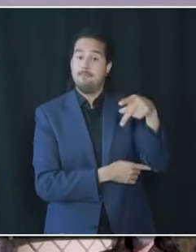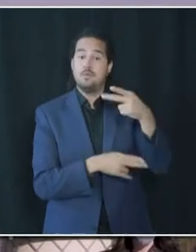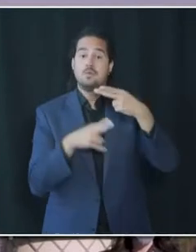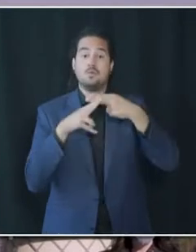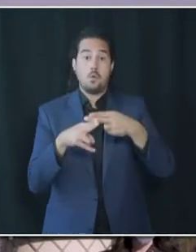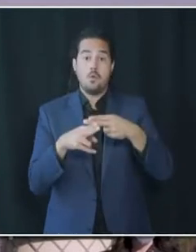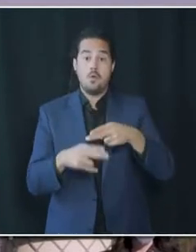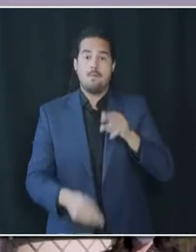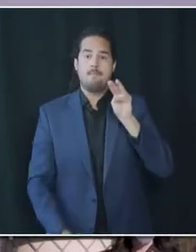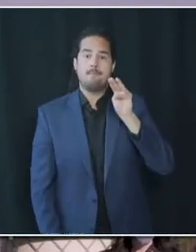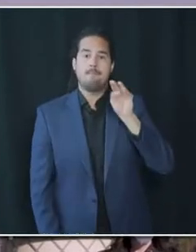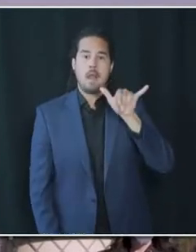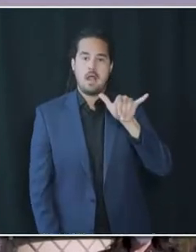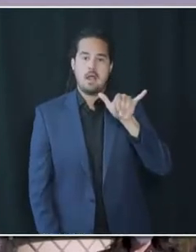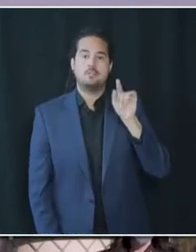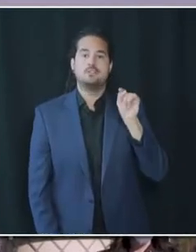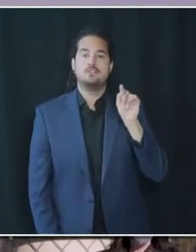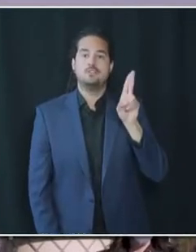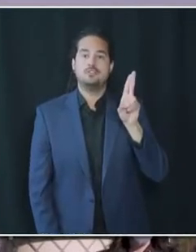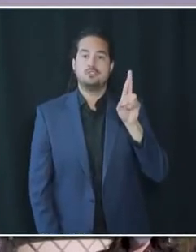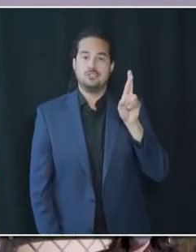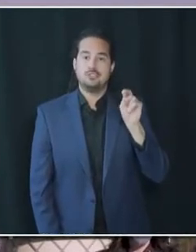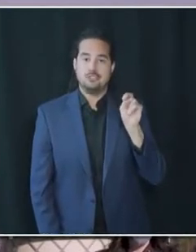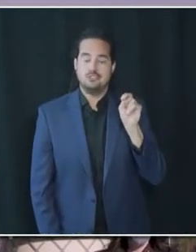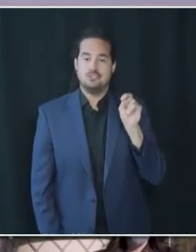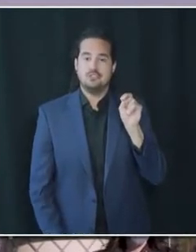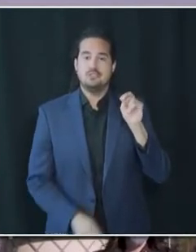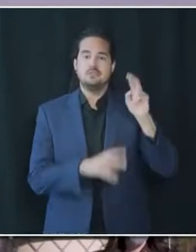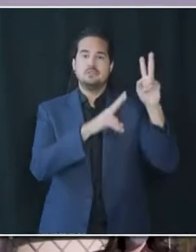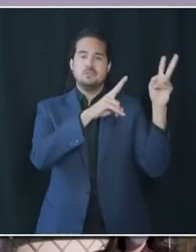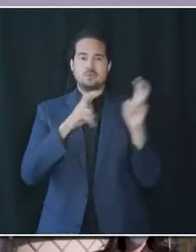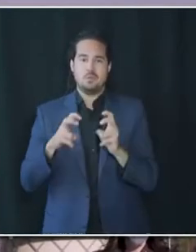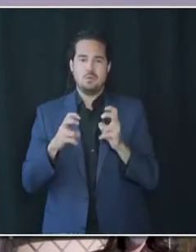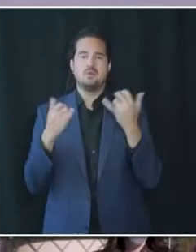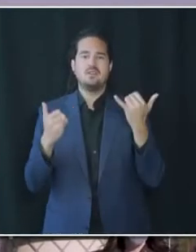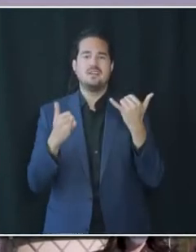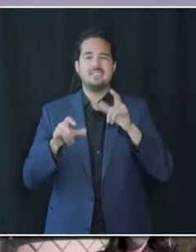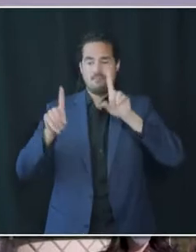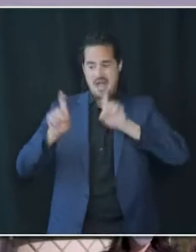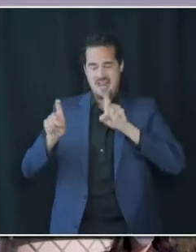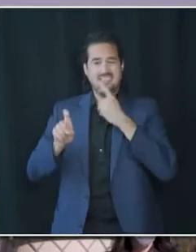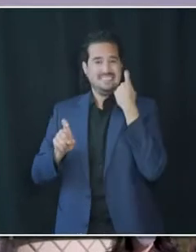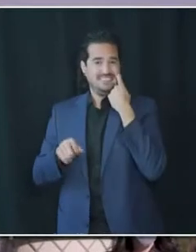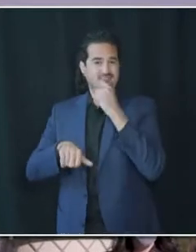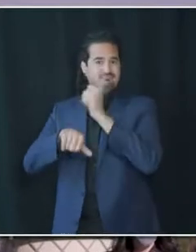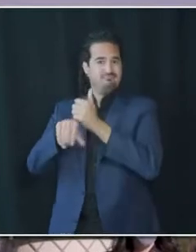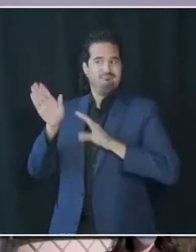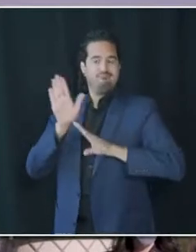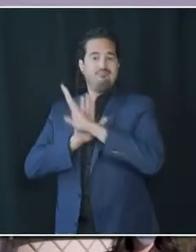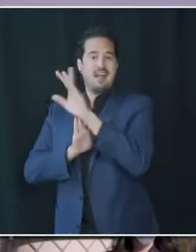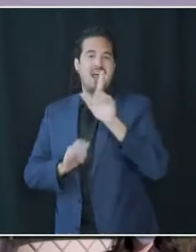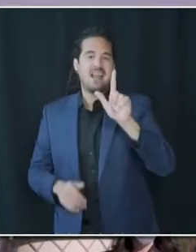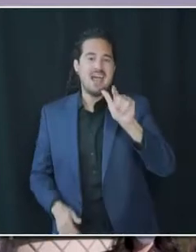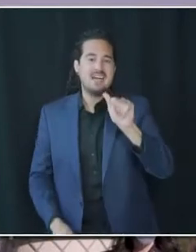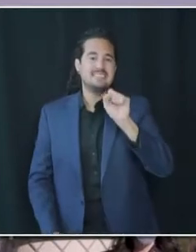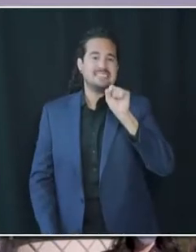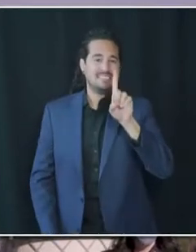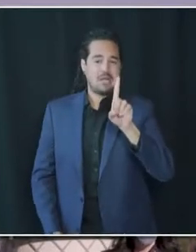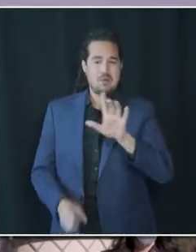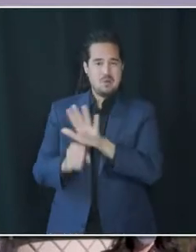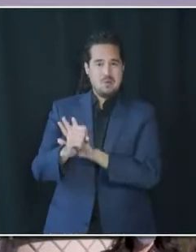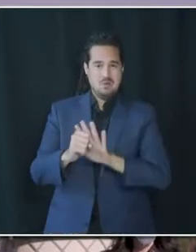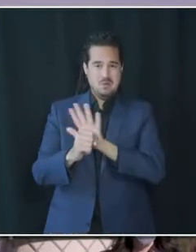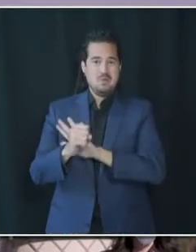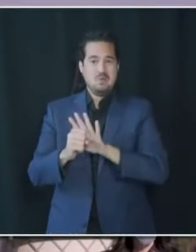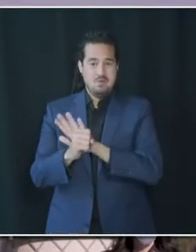materna mi turno probamos en un programa piloto en san diego y los ángeles ha estado operativo por dos semanas